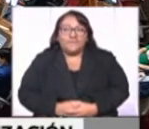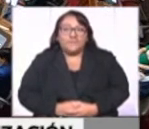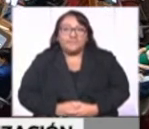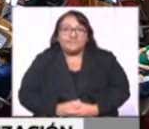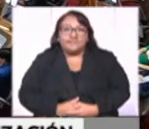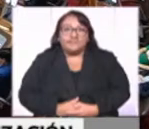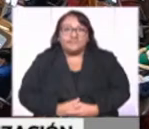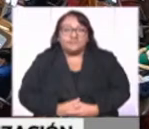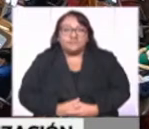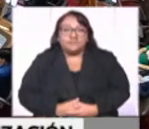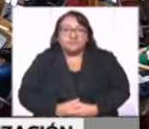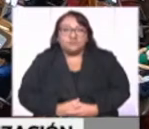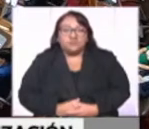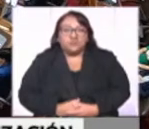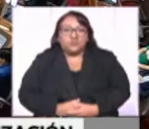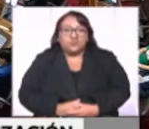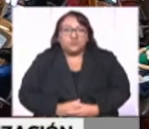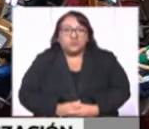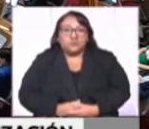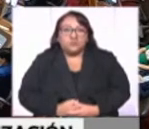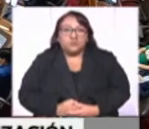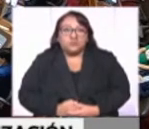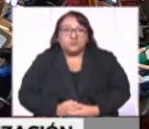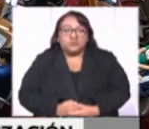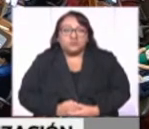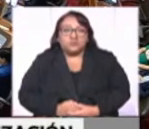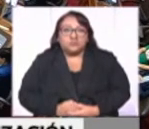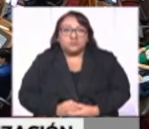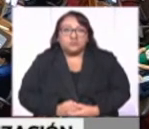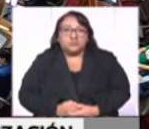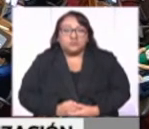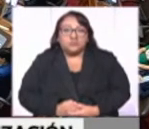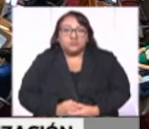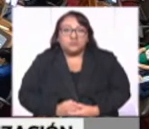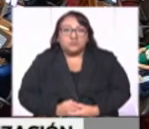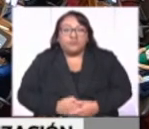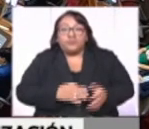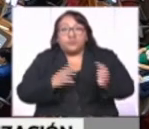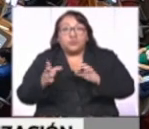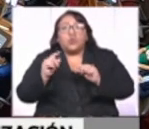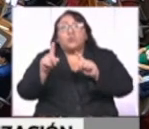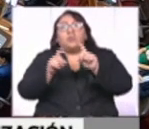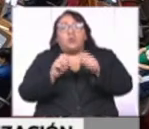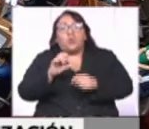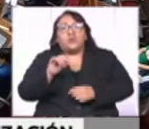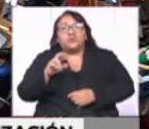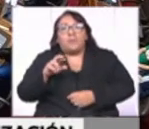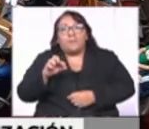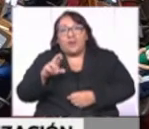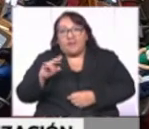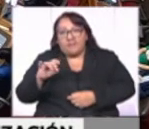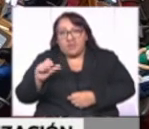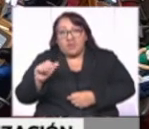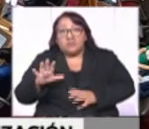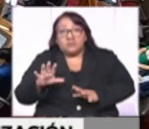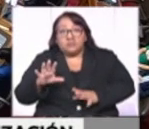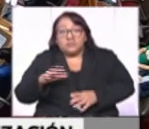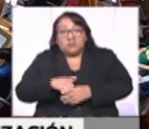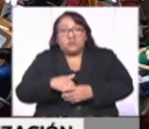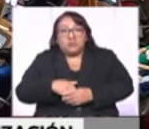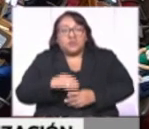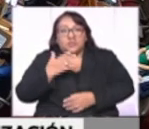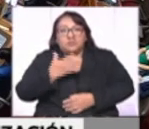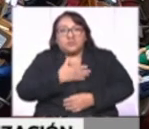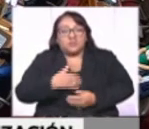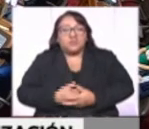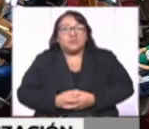A ver, congresista Tudela, por excepción y solo para una precisión, porque vamos a consultar la cuestión previa. Muchas